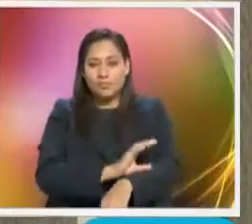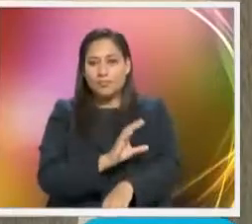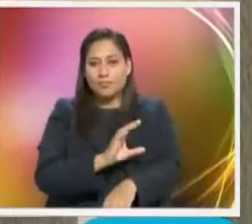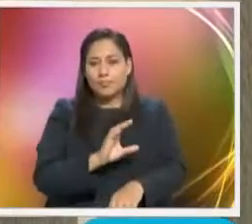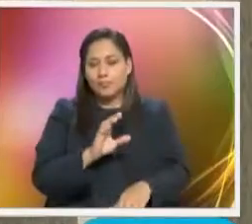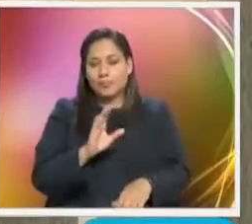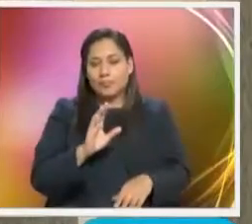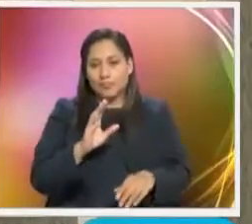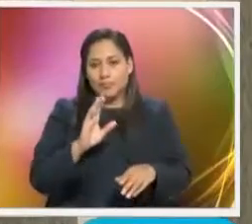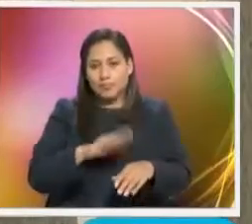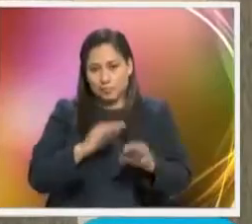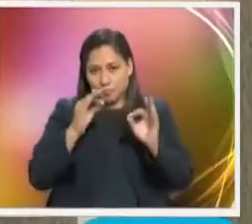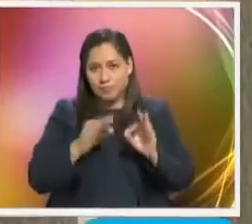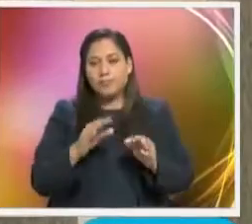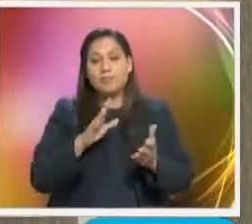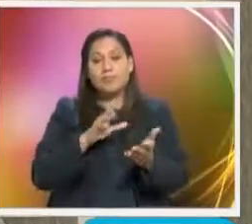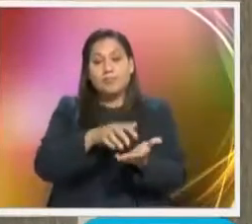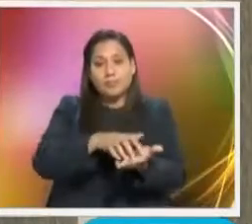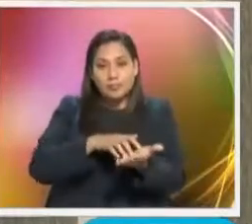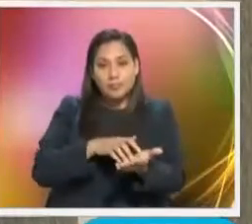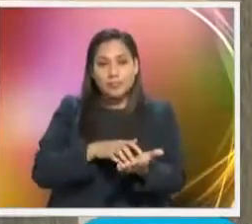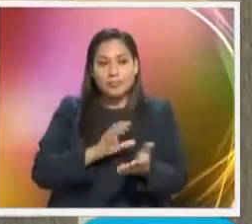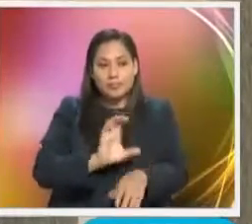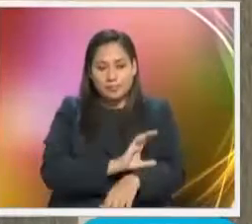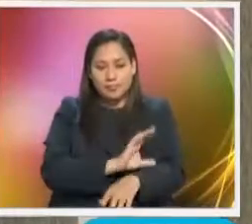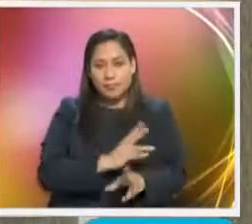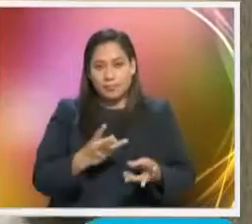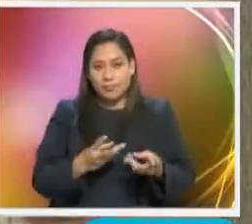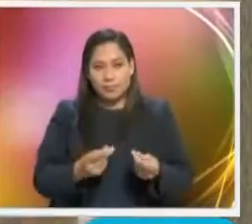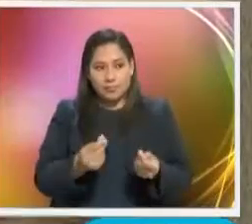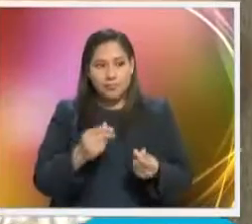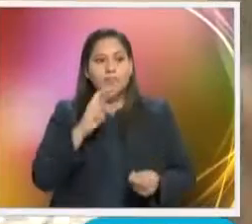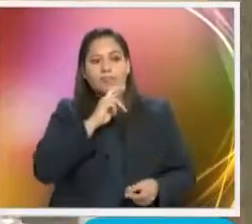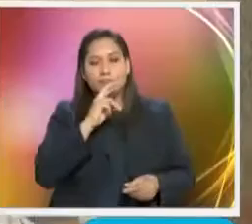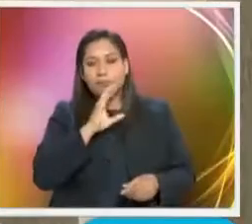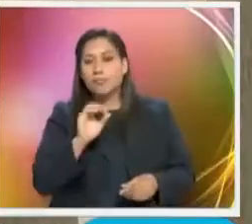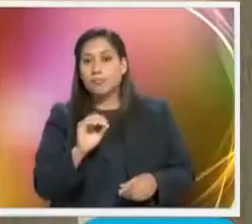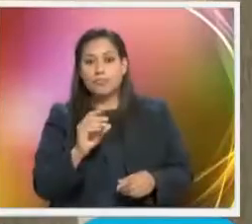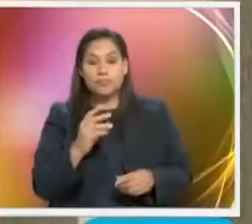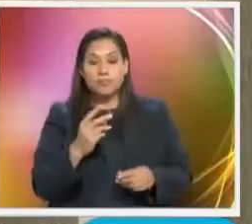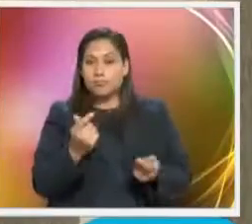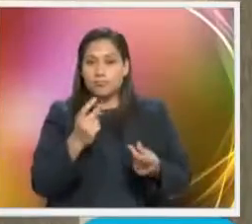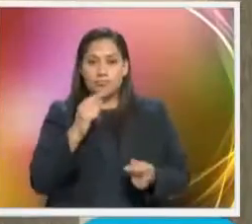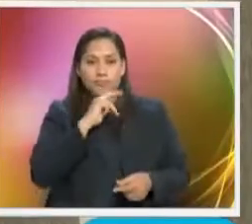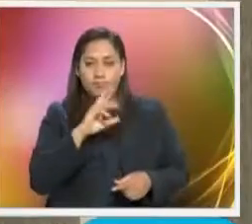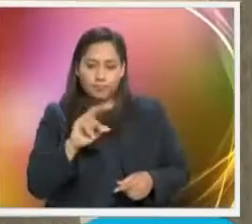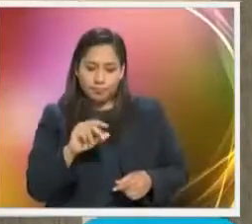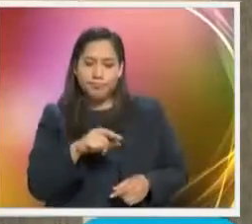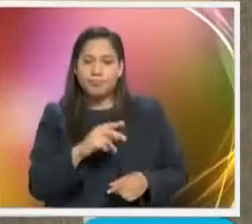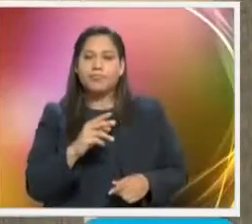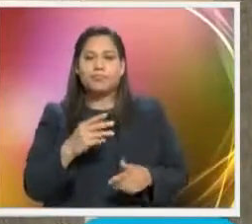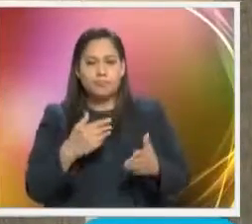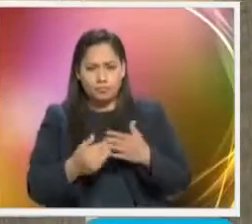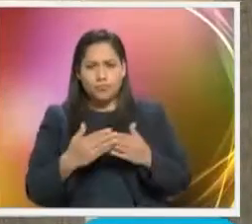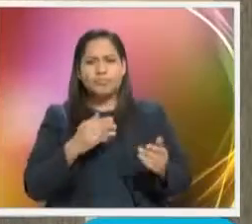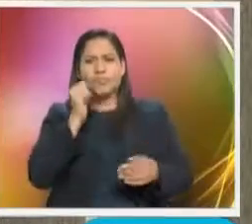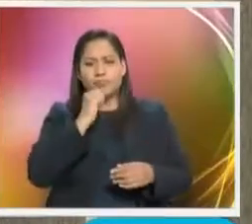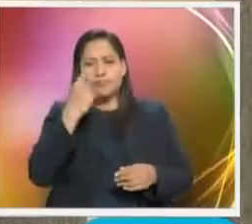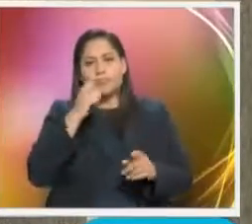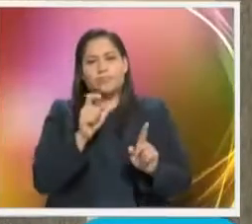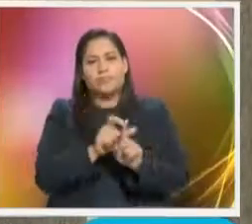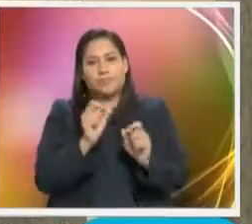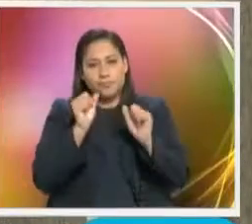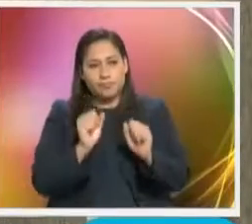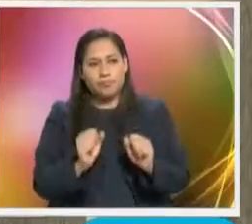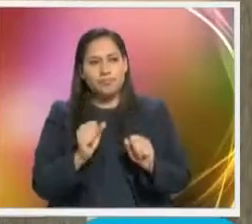más óptimo, que no esté gastando batería, que no la gaste de manera tan rápida o tan potente. Entonces vale la pena que estén actualizados por seguridad y